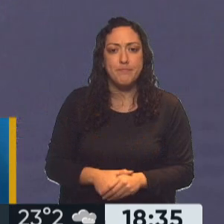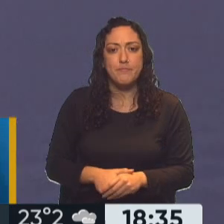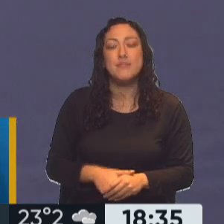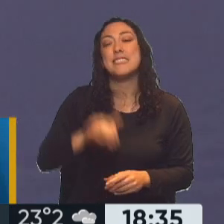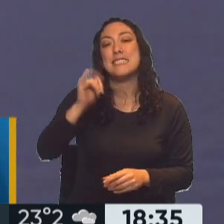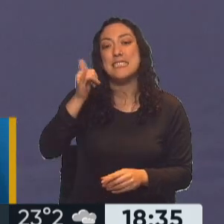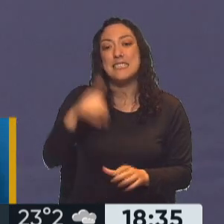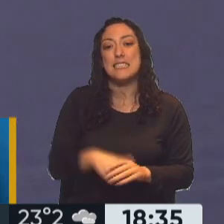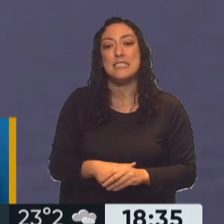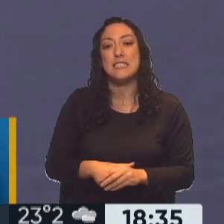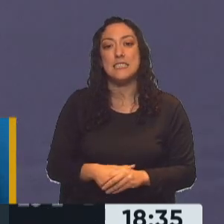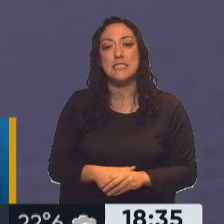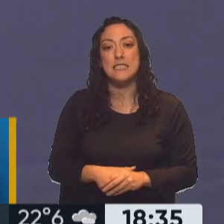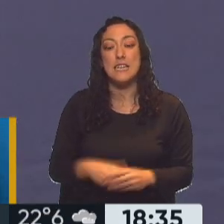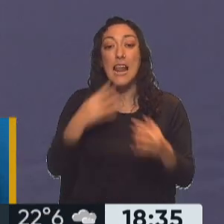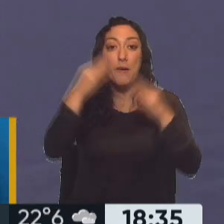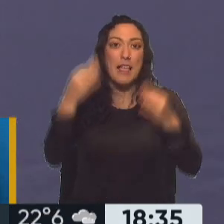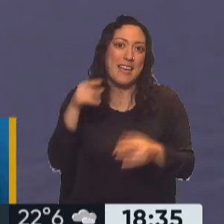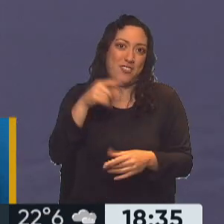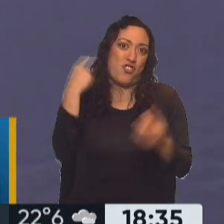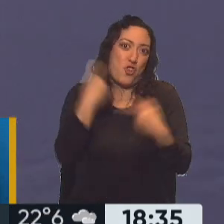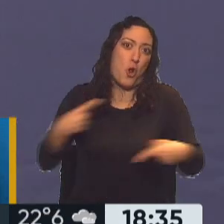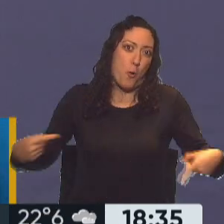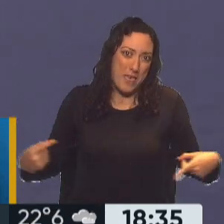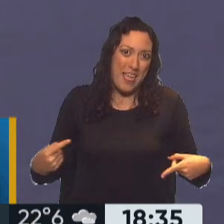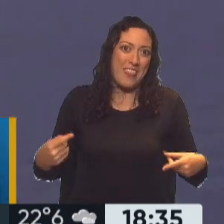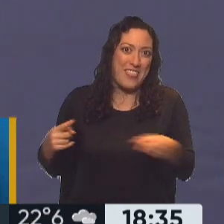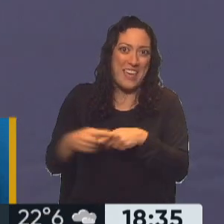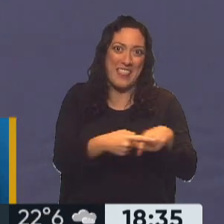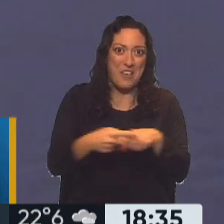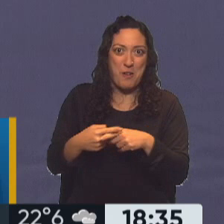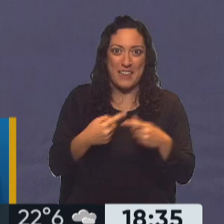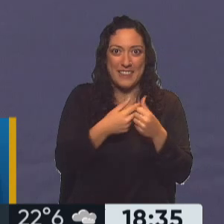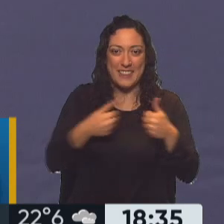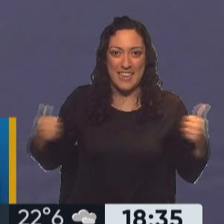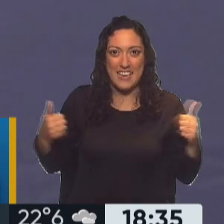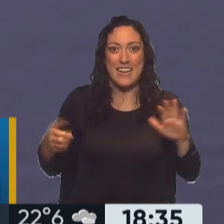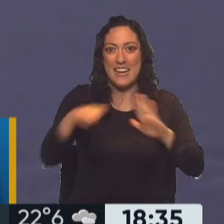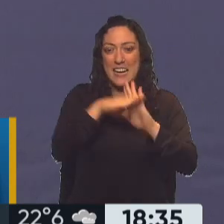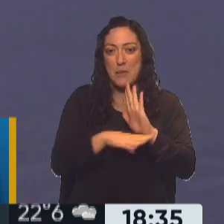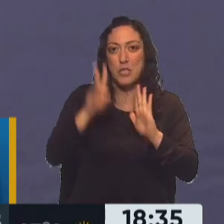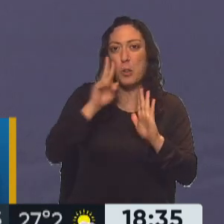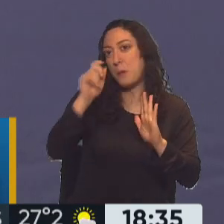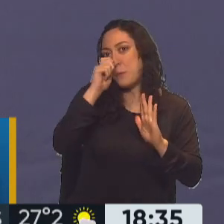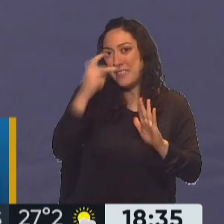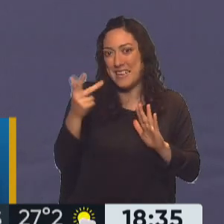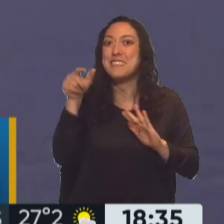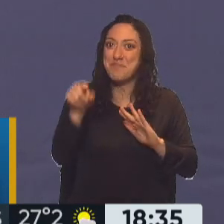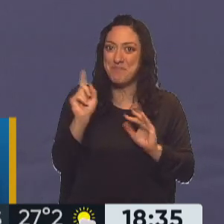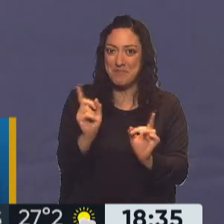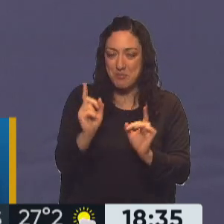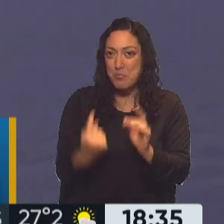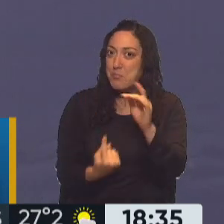cómo no, Horacio. La verdad es que fue la novedad de esta tanda de debates, del reglamento de los debates 2023, que